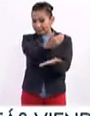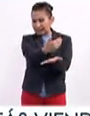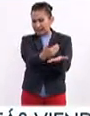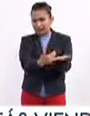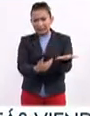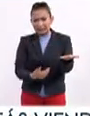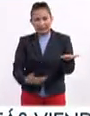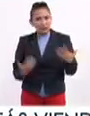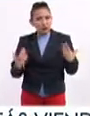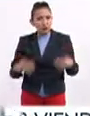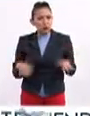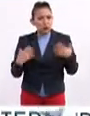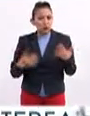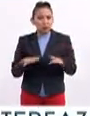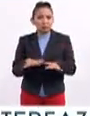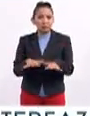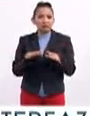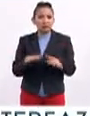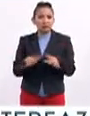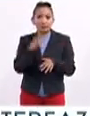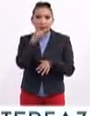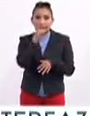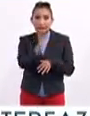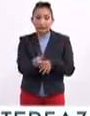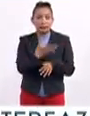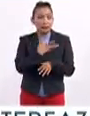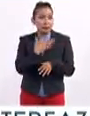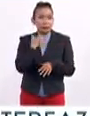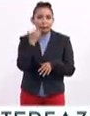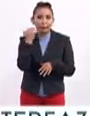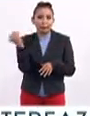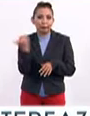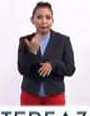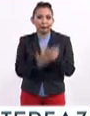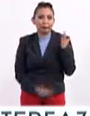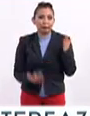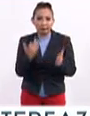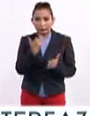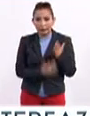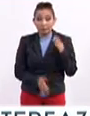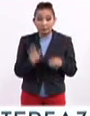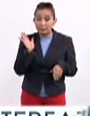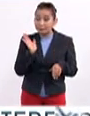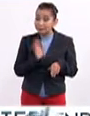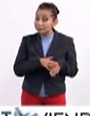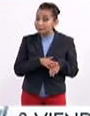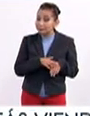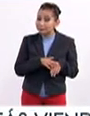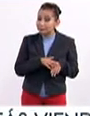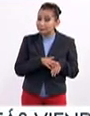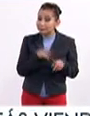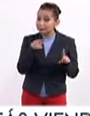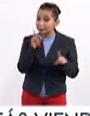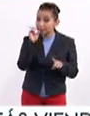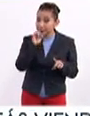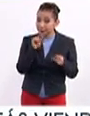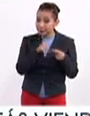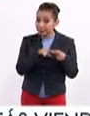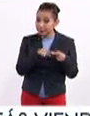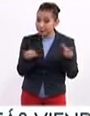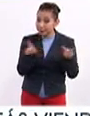muy ilustrativas de lo que dices. Tenemos muchas deficiencias. Sobre todo en